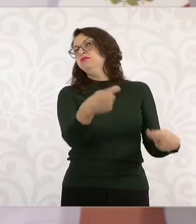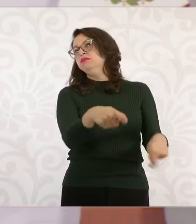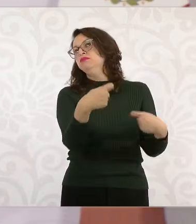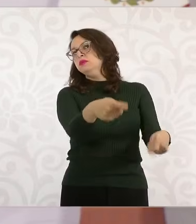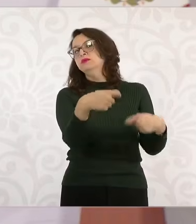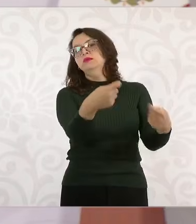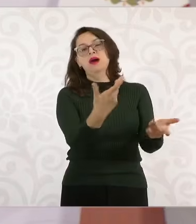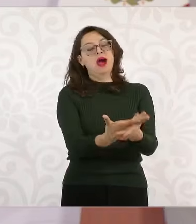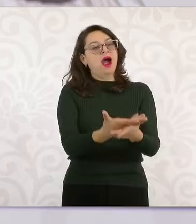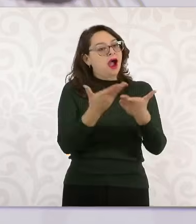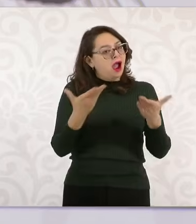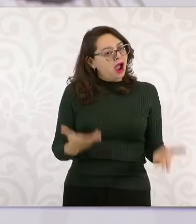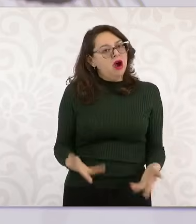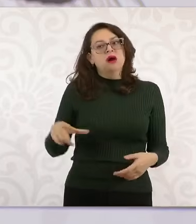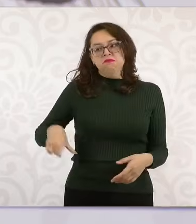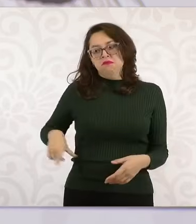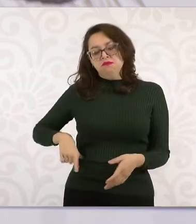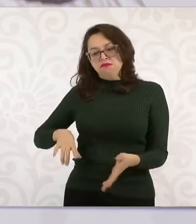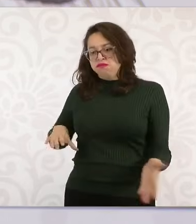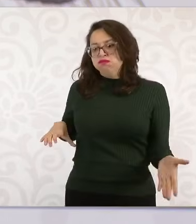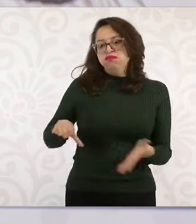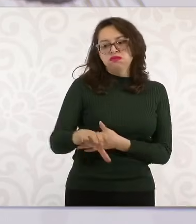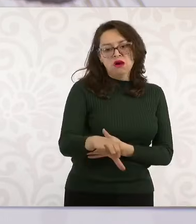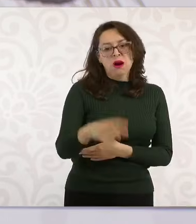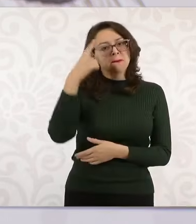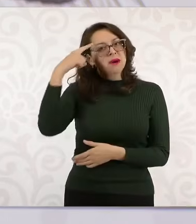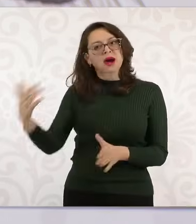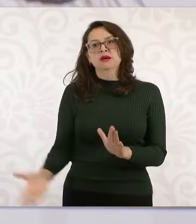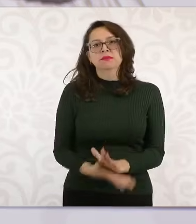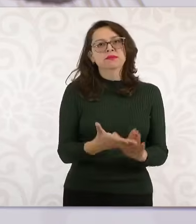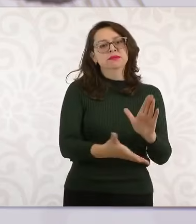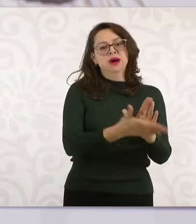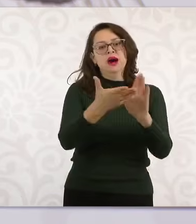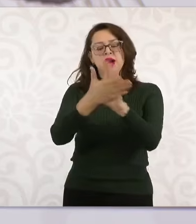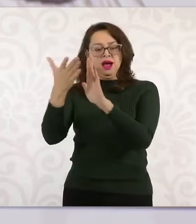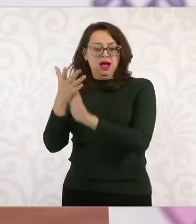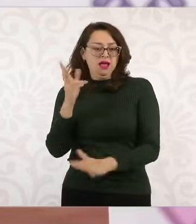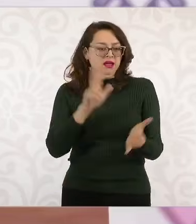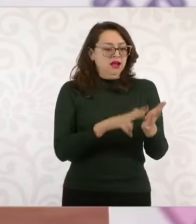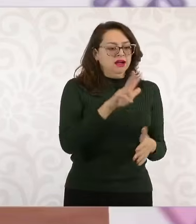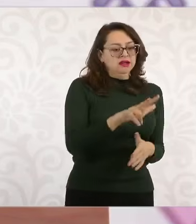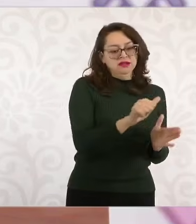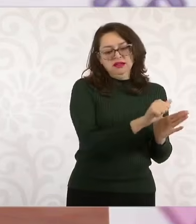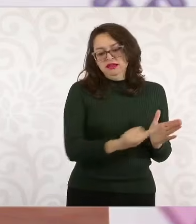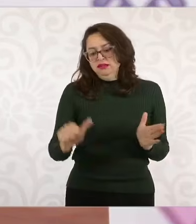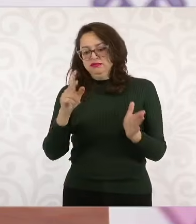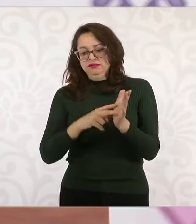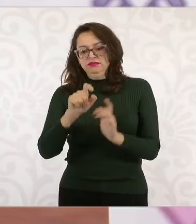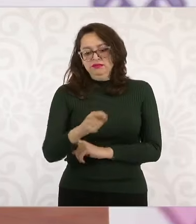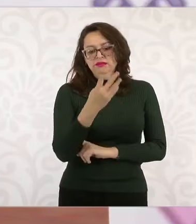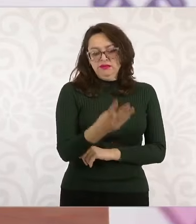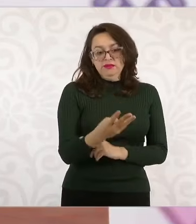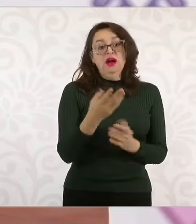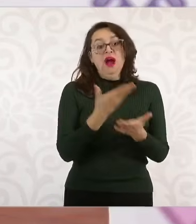Entonces ahora pues ha habido más inversión pública, sobre todo en el periodo del 18 al 24, y ahora este año va a haber todavía